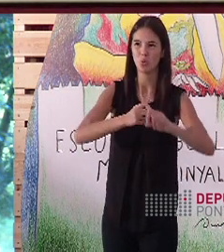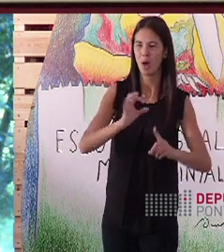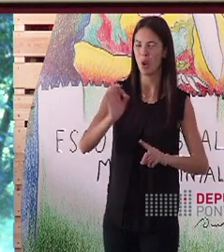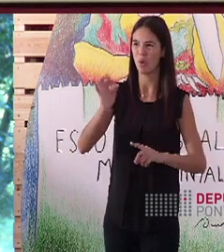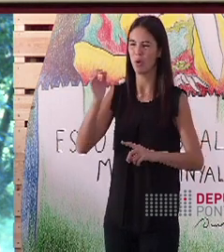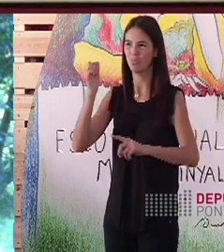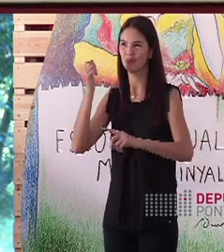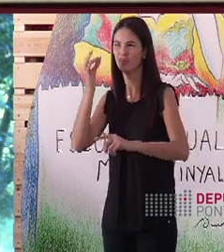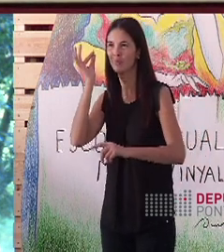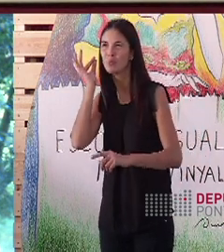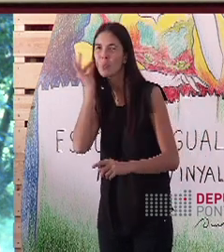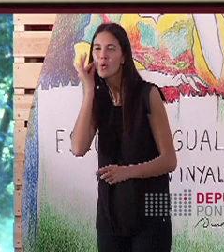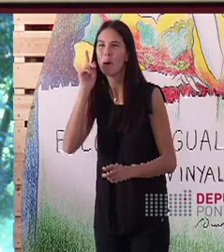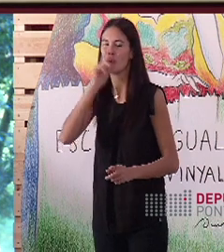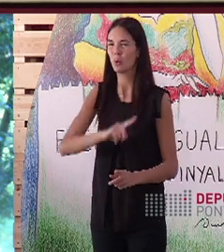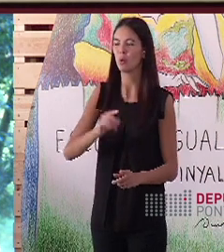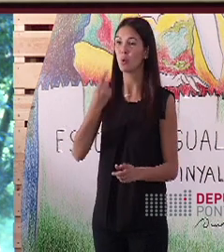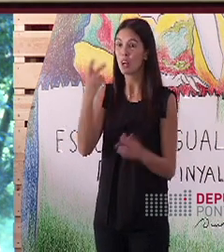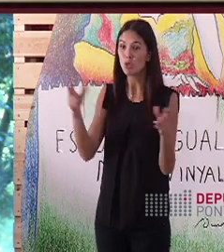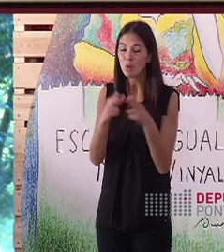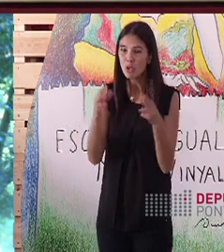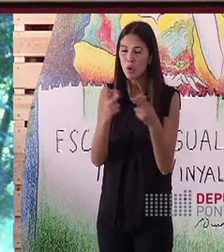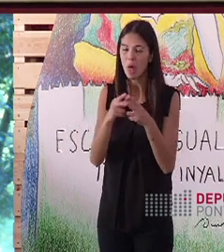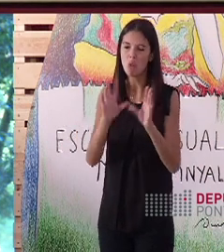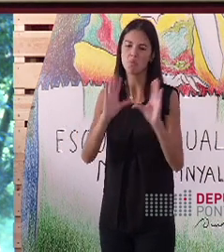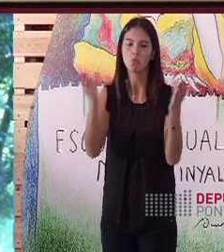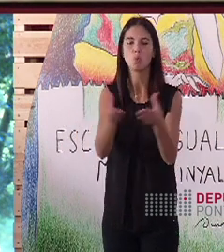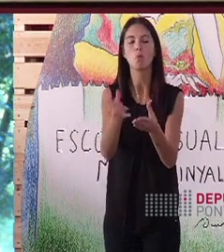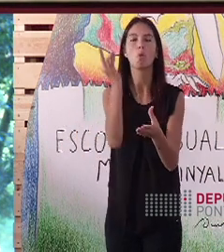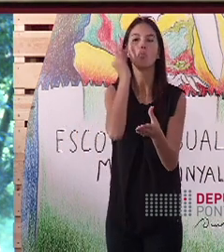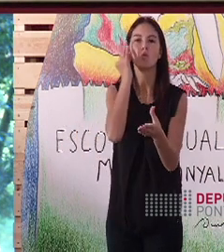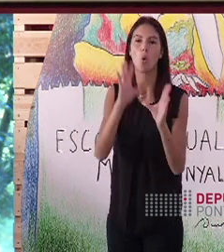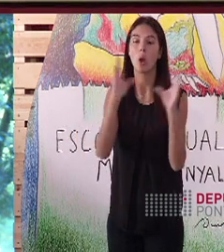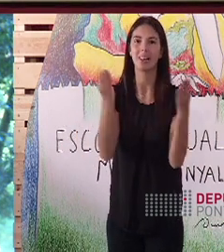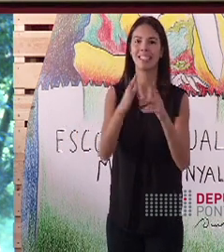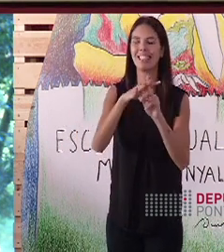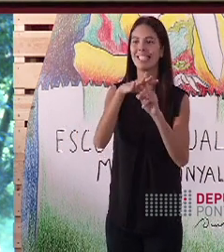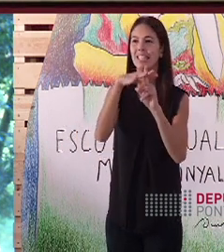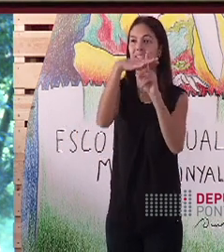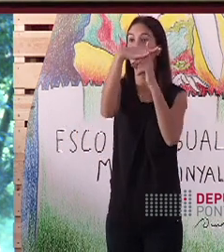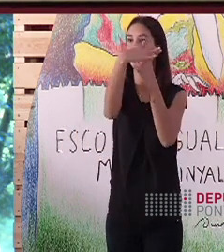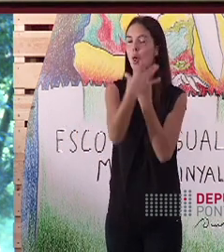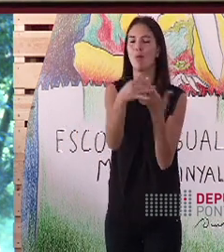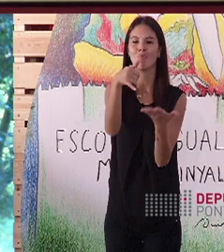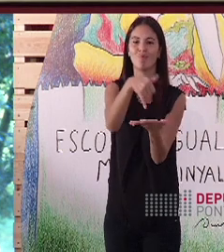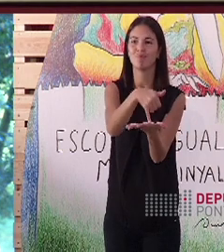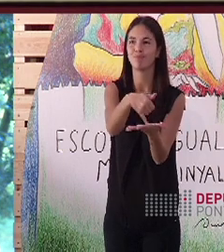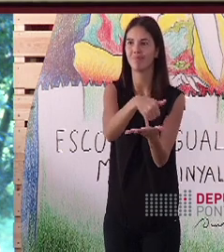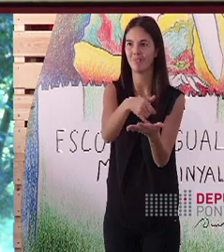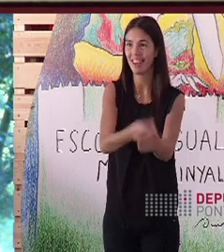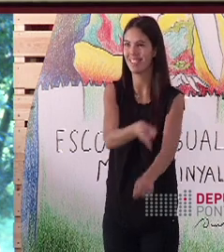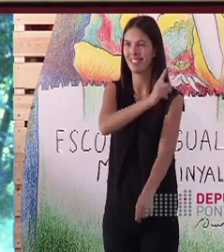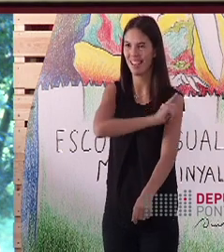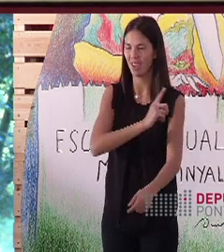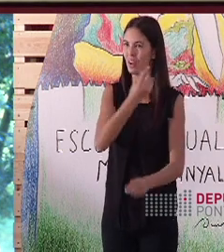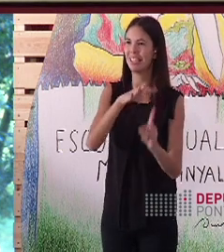una sociedad decida segregar a un pequeño número de mujeres que están en una situación de vulnerabilidad extrema y